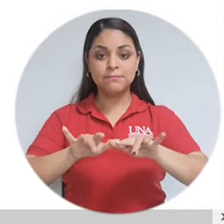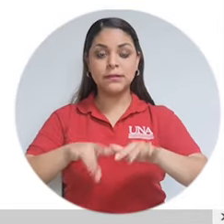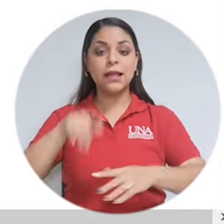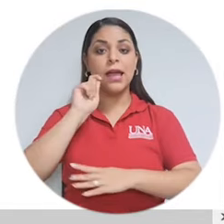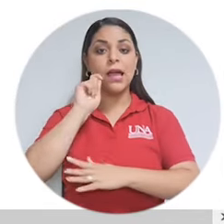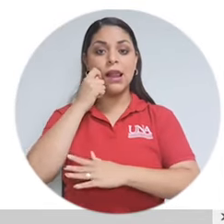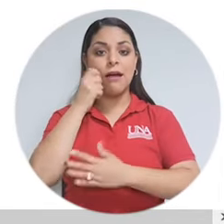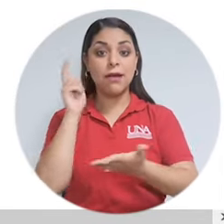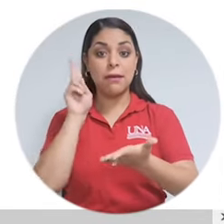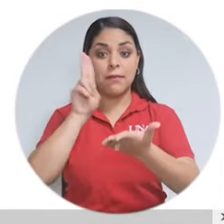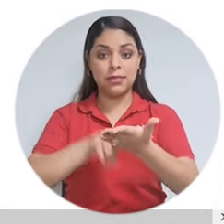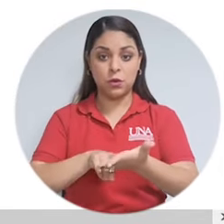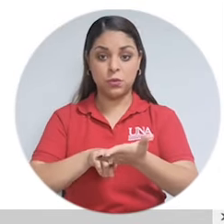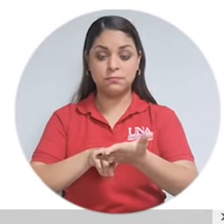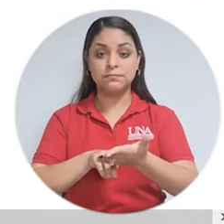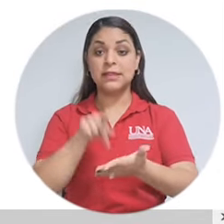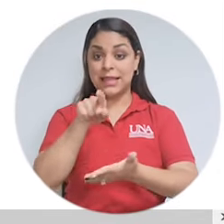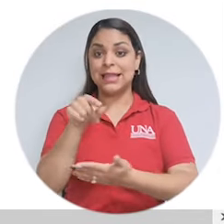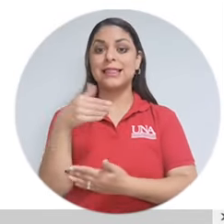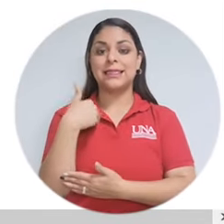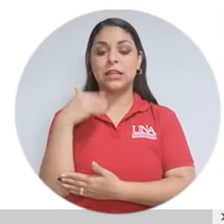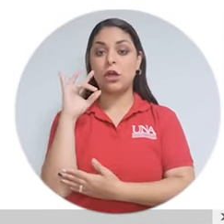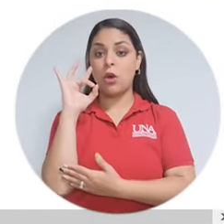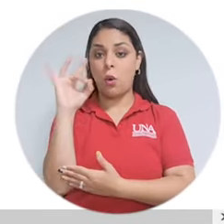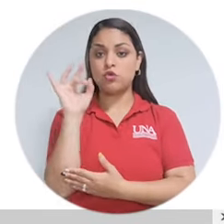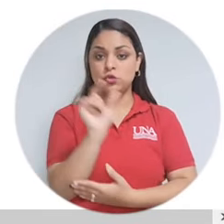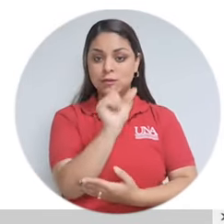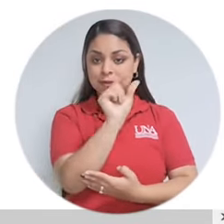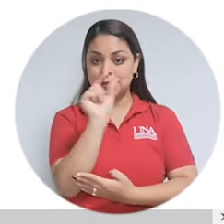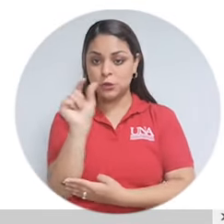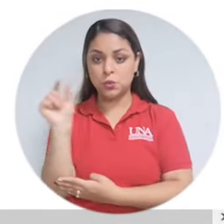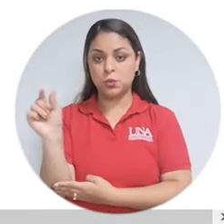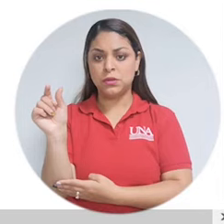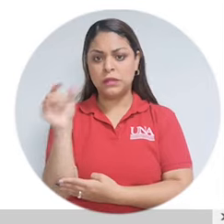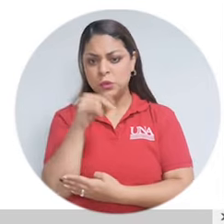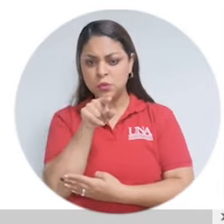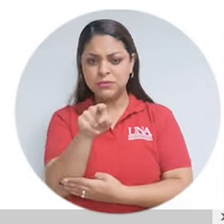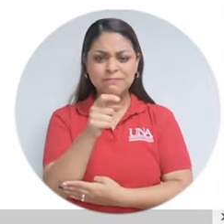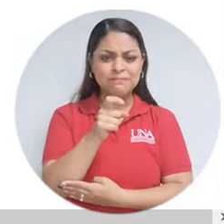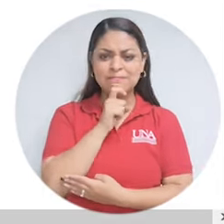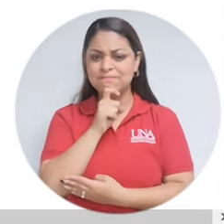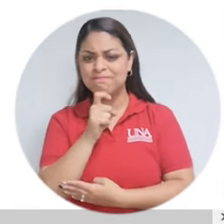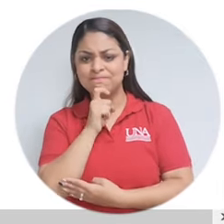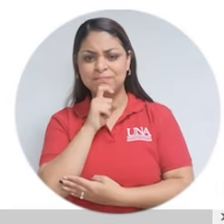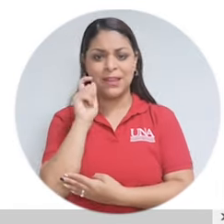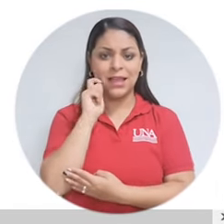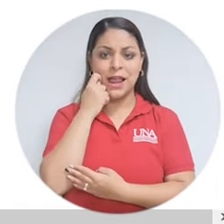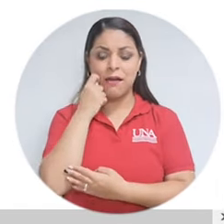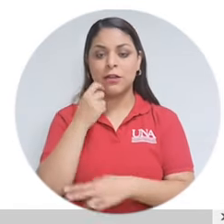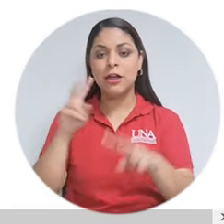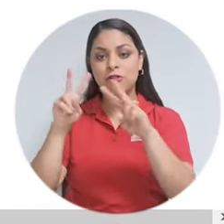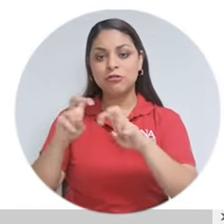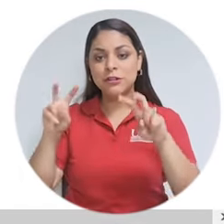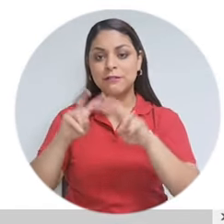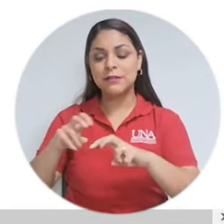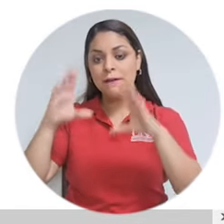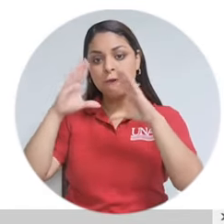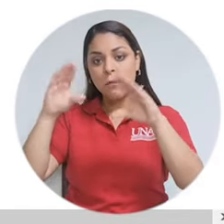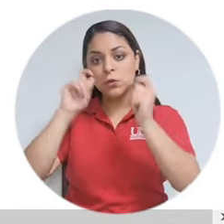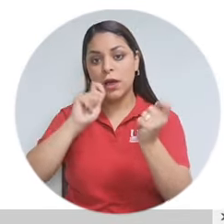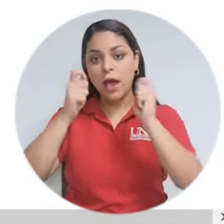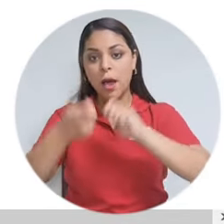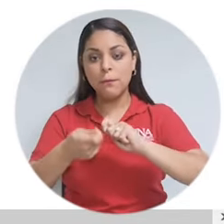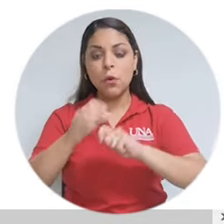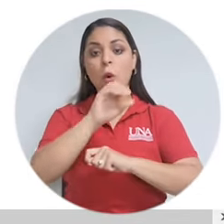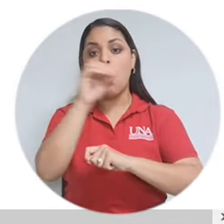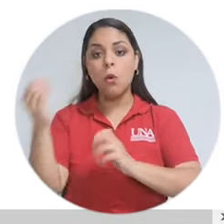Digite la clave de matrícula. Esta debe ser de 8 dígitos. Si tiene dificultad con la clave, revise la información de cambio